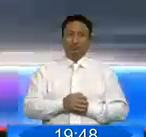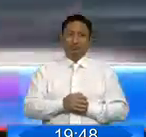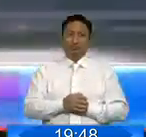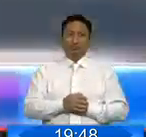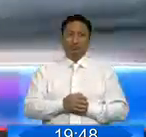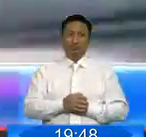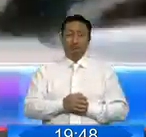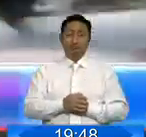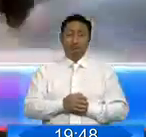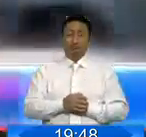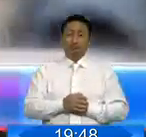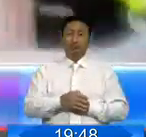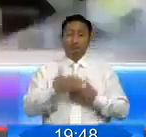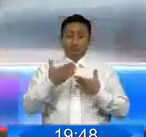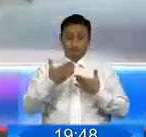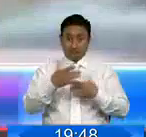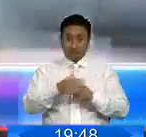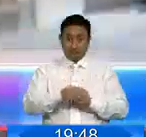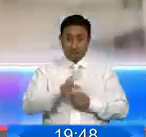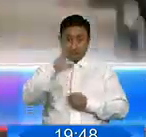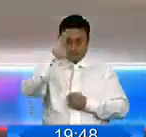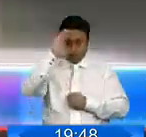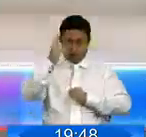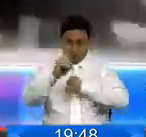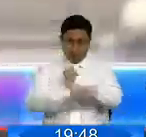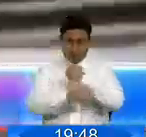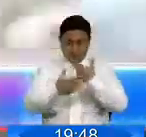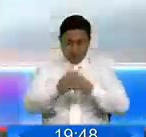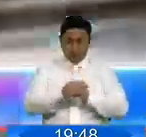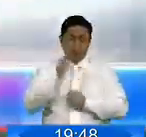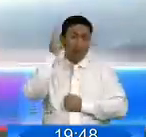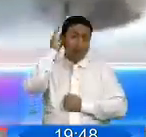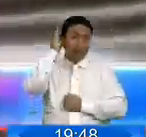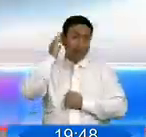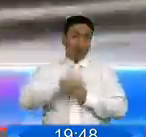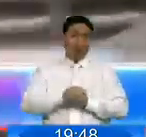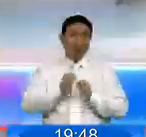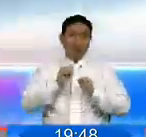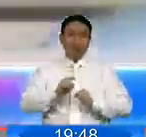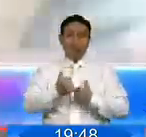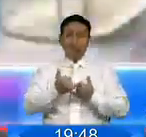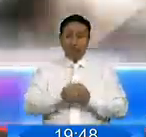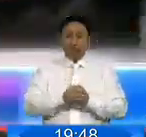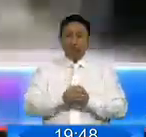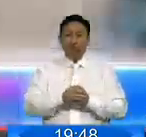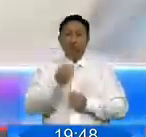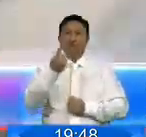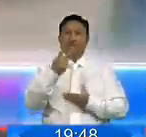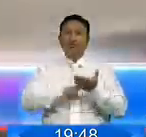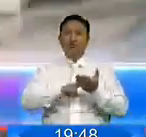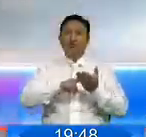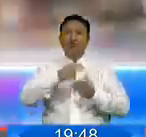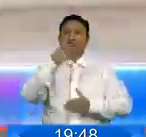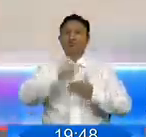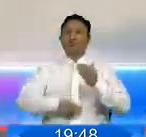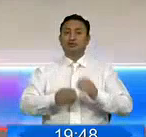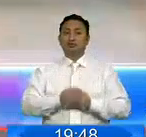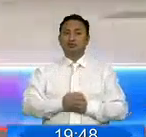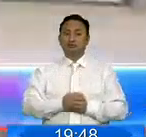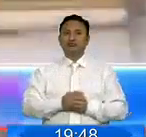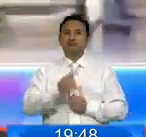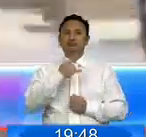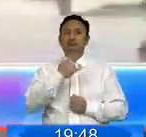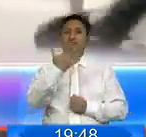Sin embargo, de haber sido sancionada por el agente de tránsito, la conductora habría recibido una infracción de 5ª clase, es decir,